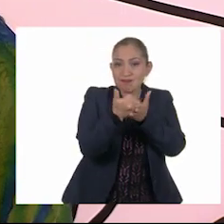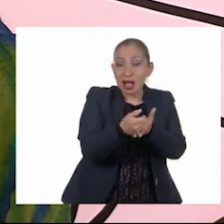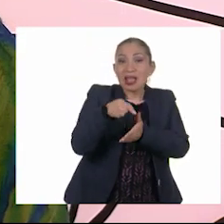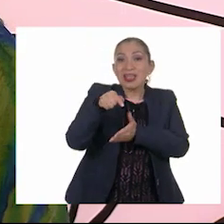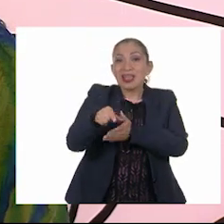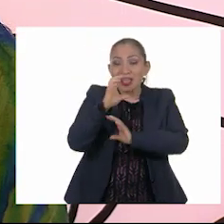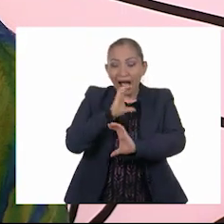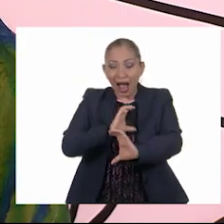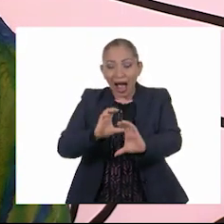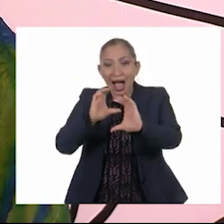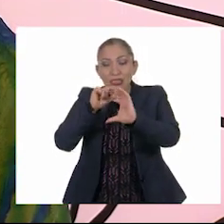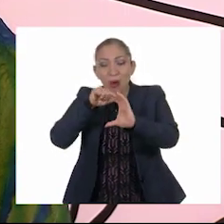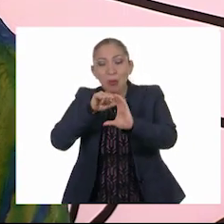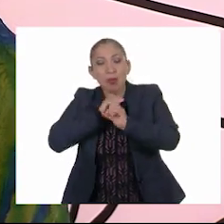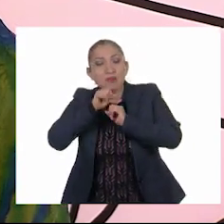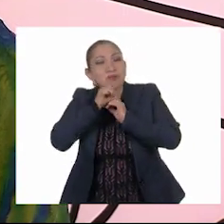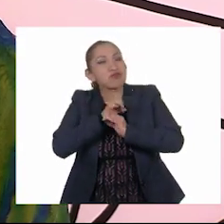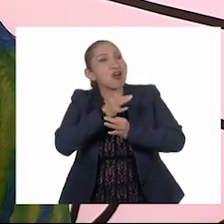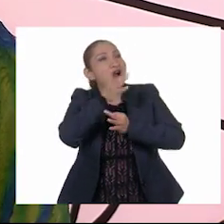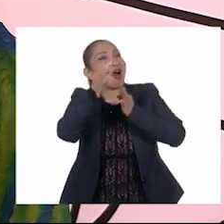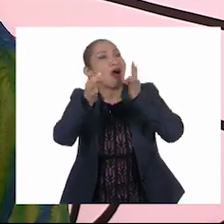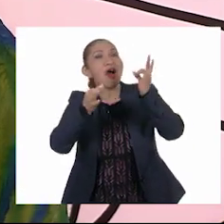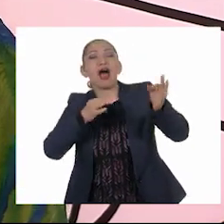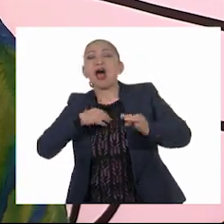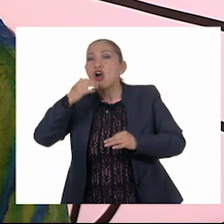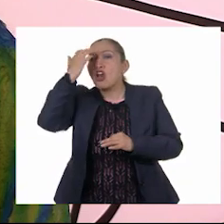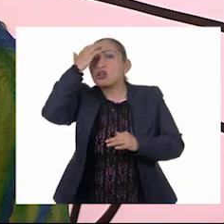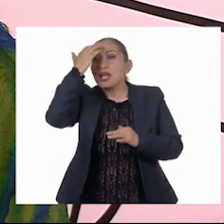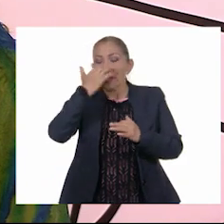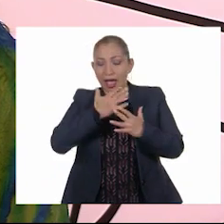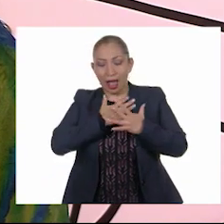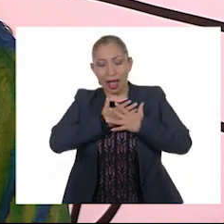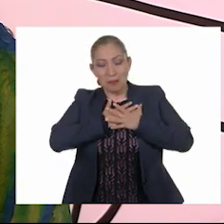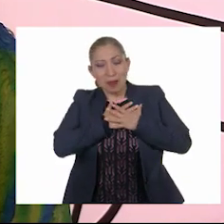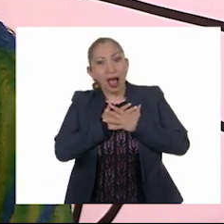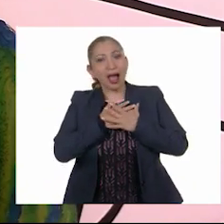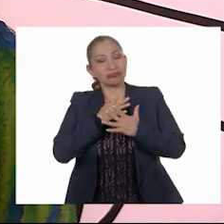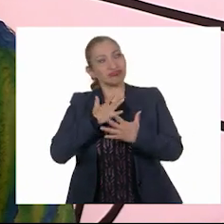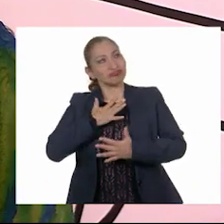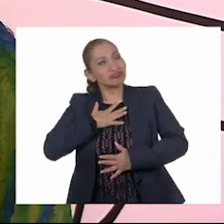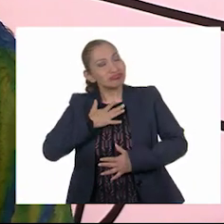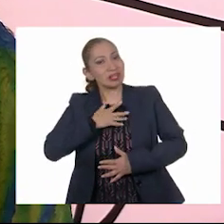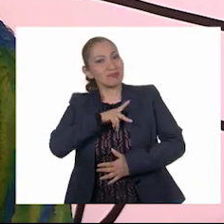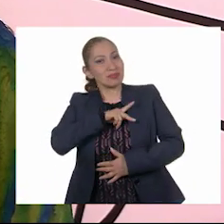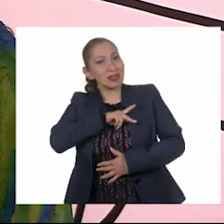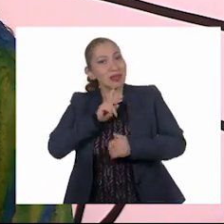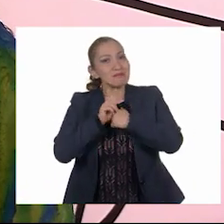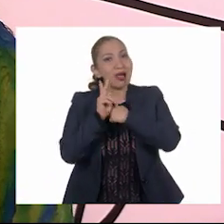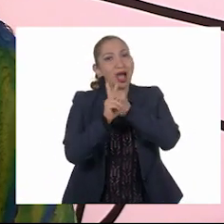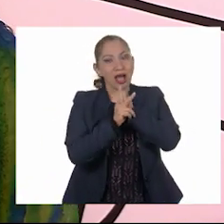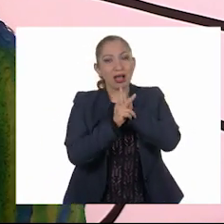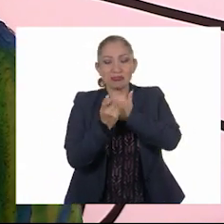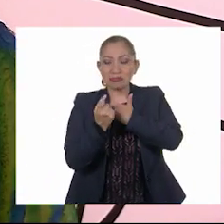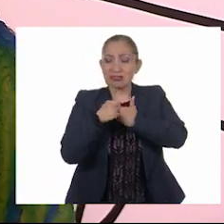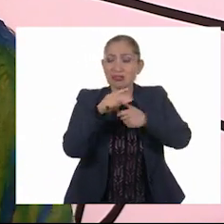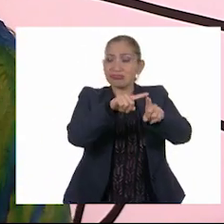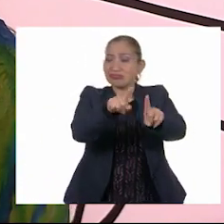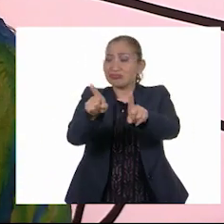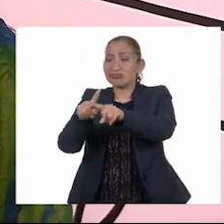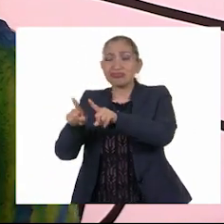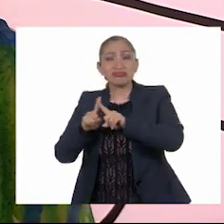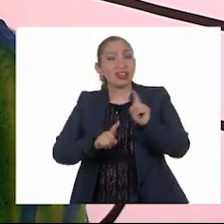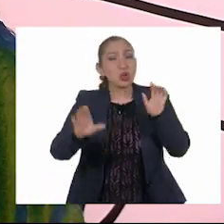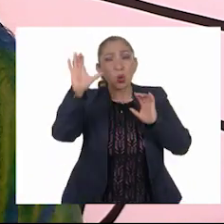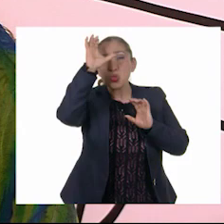de estos cantos podemos conocer mucho más y amar el país al que pertenecemos, que es tan diverso y tiene